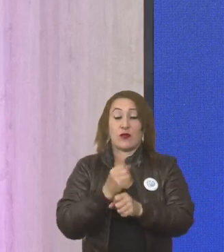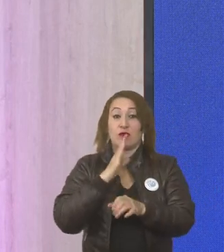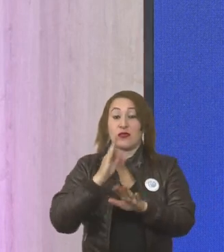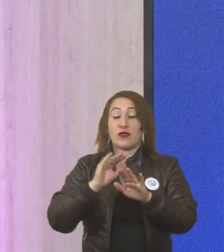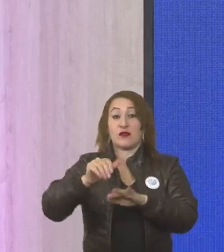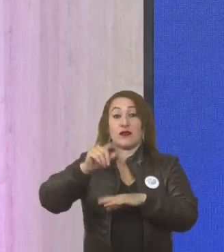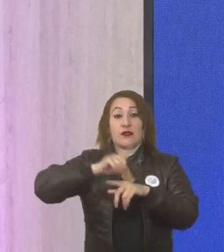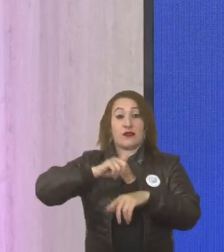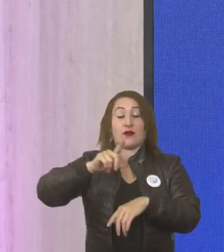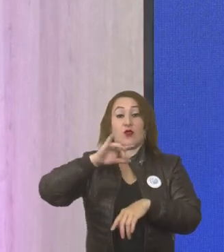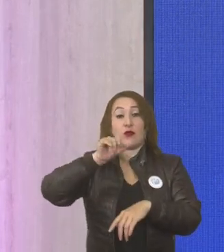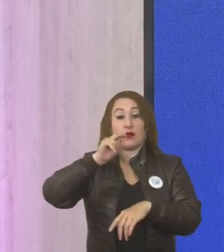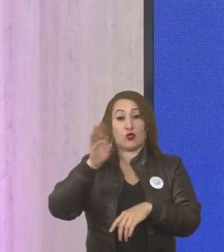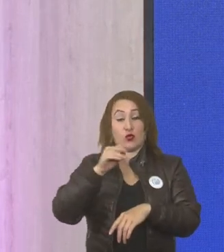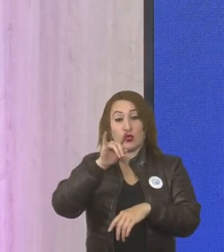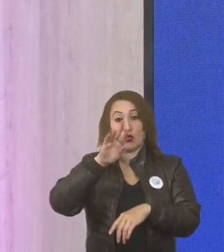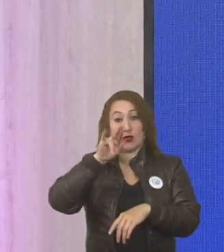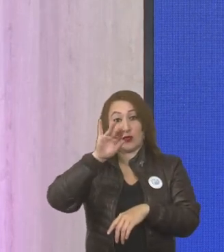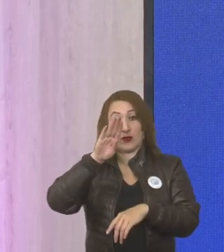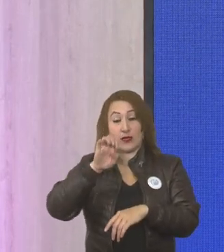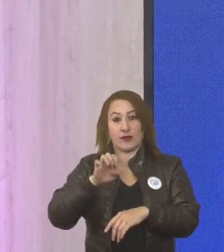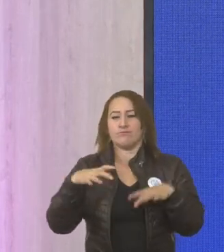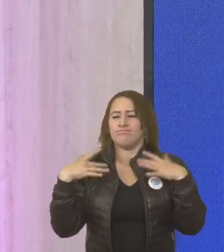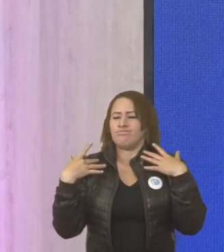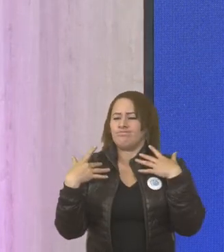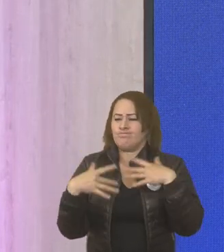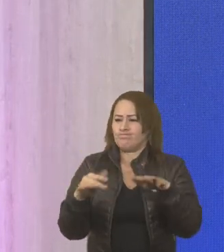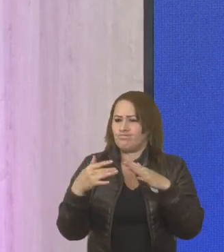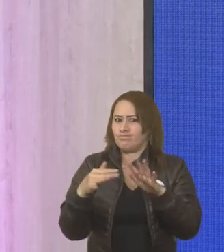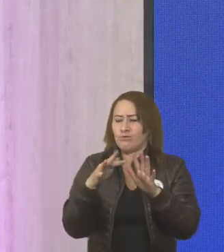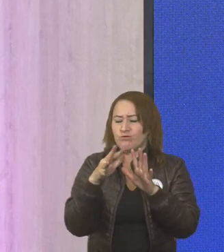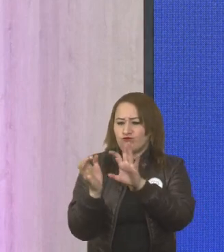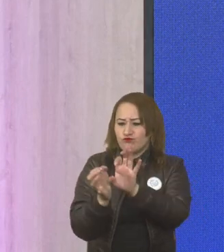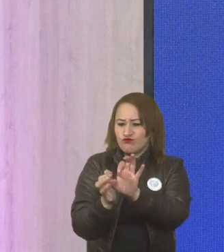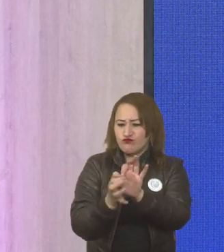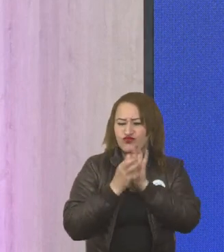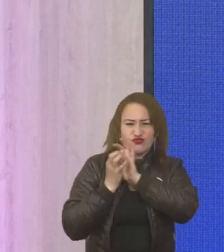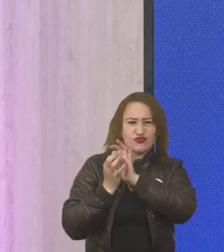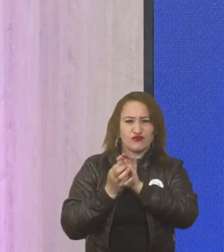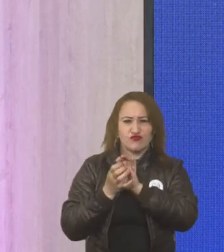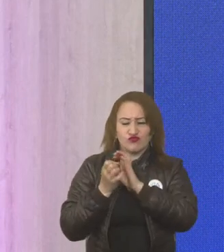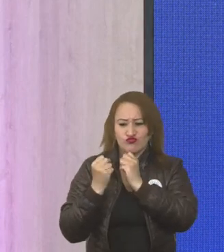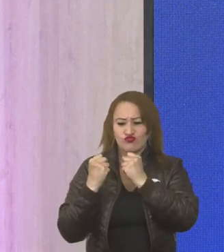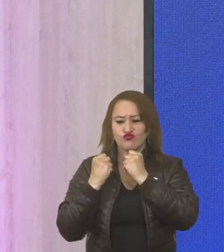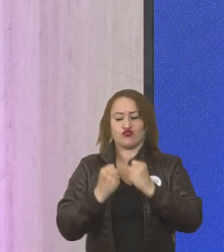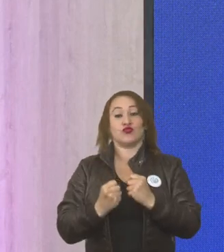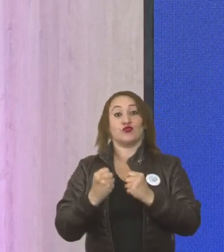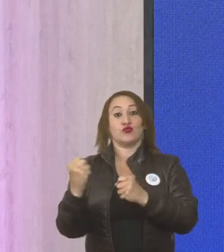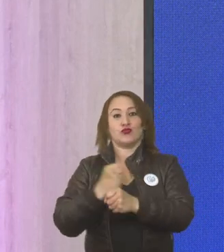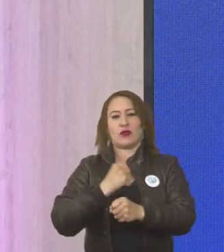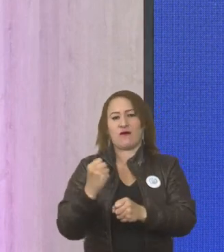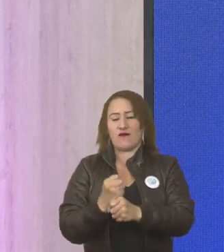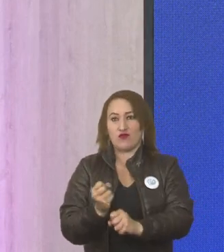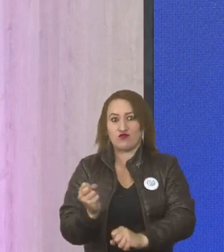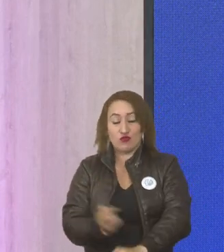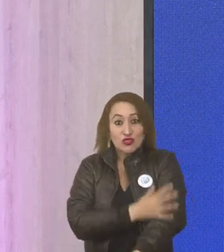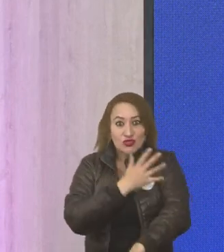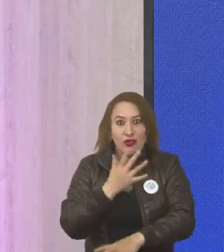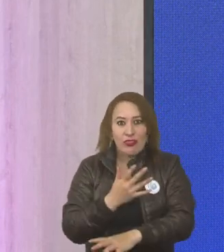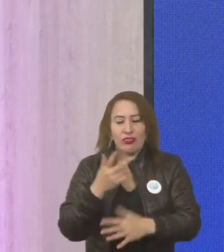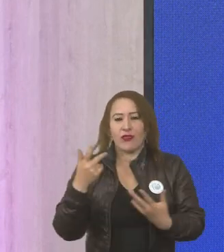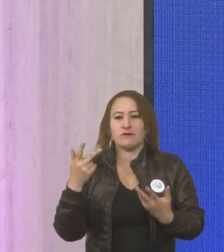Uribe, ha logrado que consolidemos una factura, que consolidemos un trabajo emocionante, que